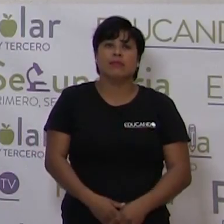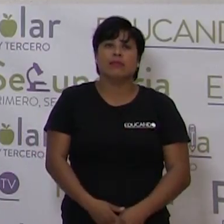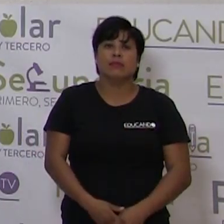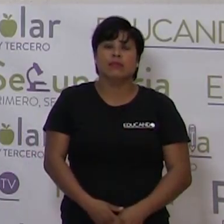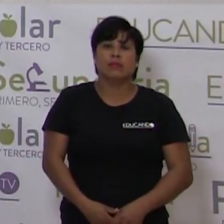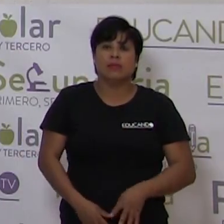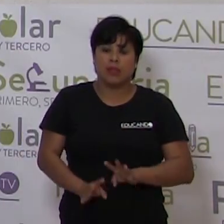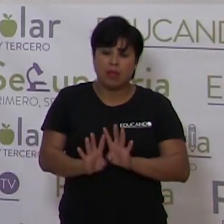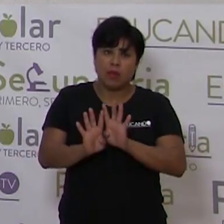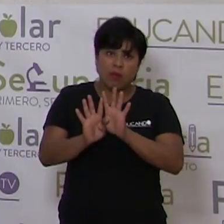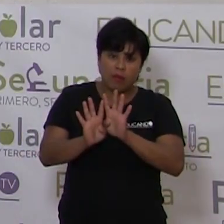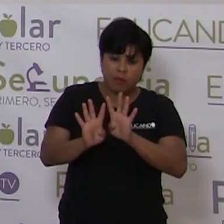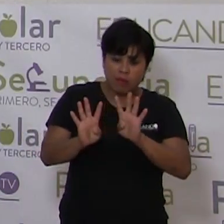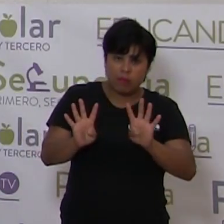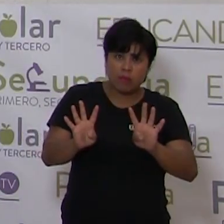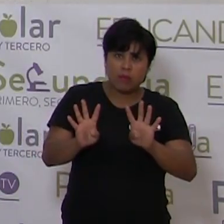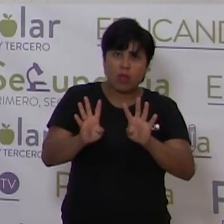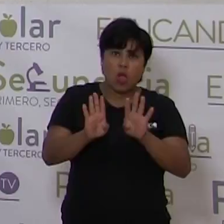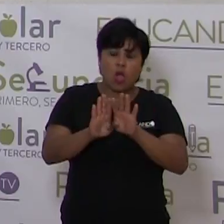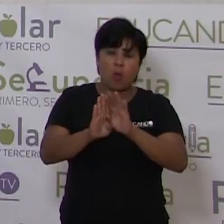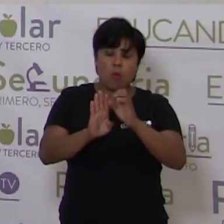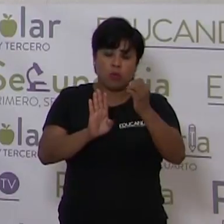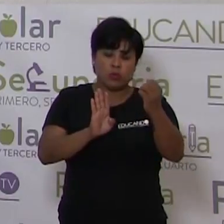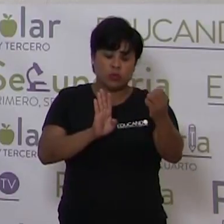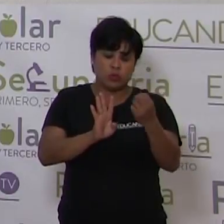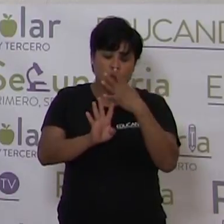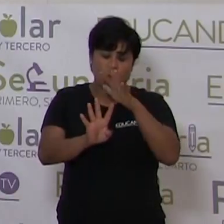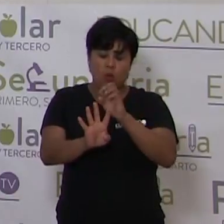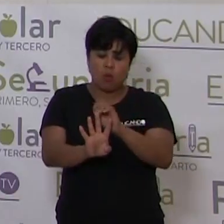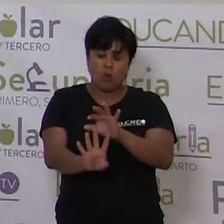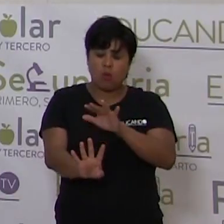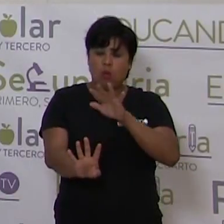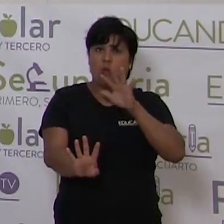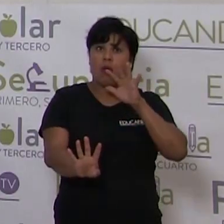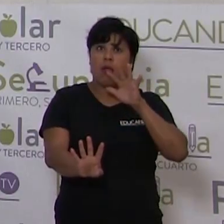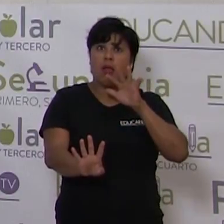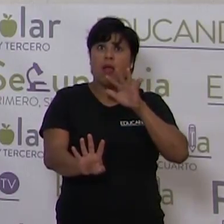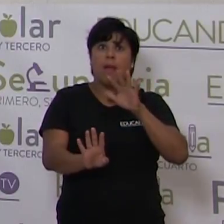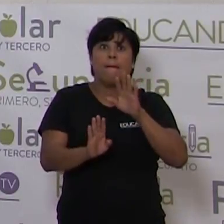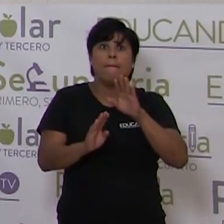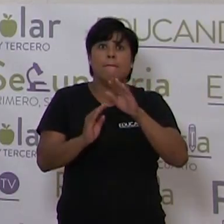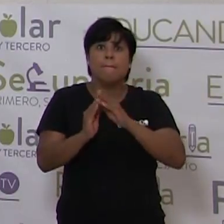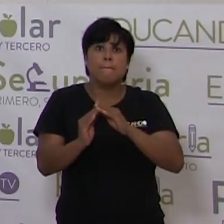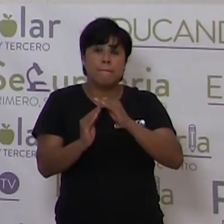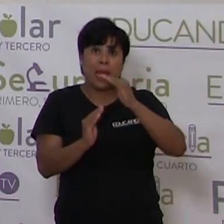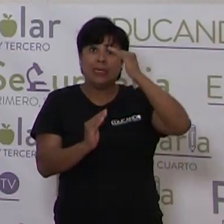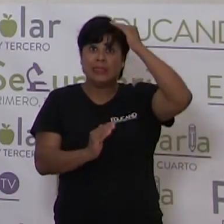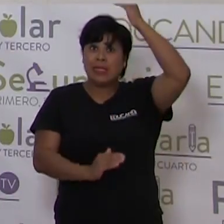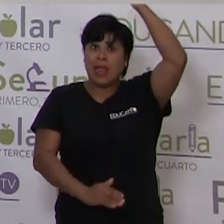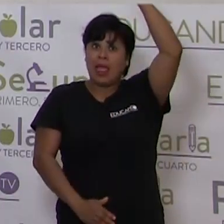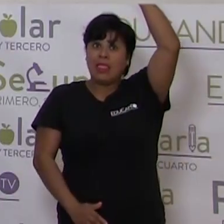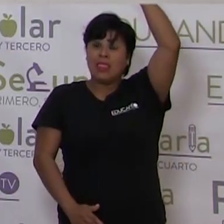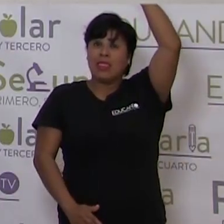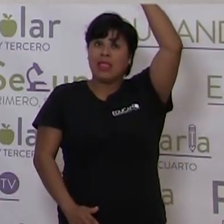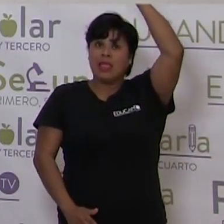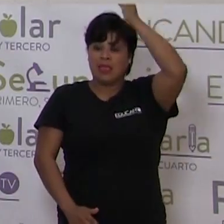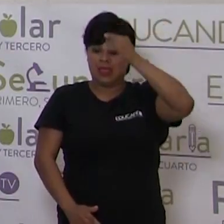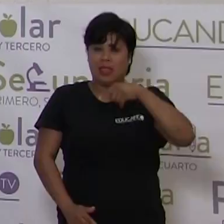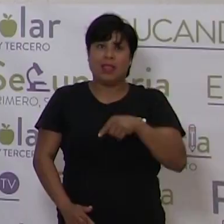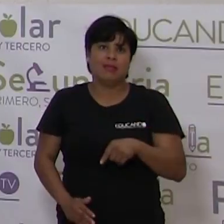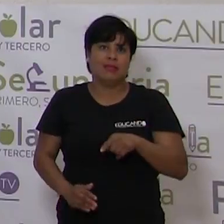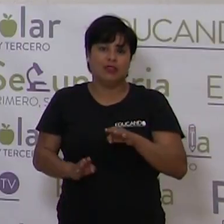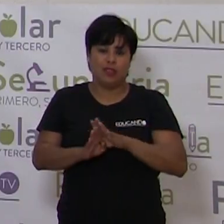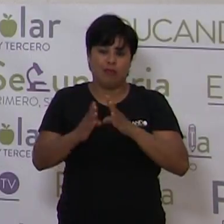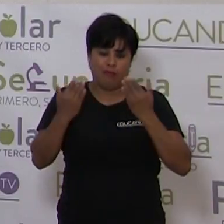Se formaba la sombra, una sombra mucho más grande de lo que es.